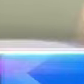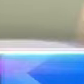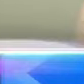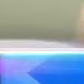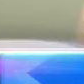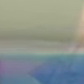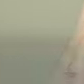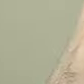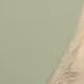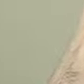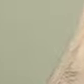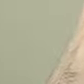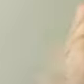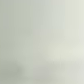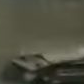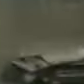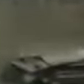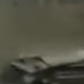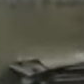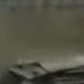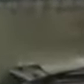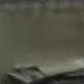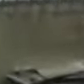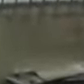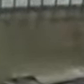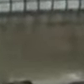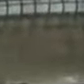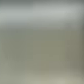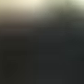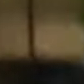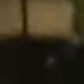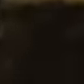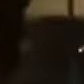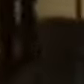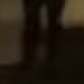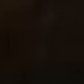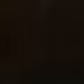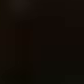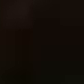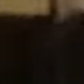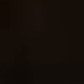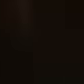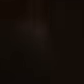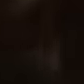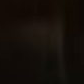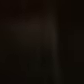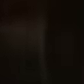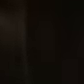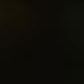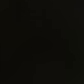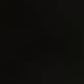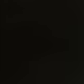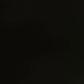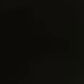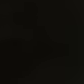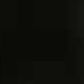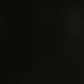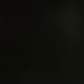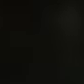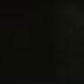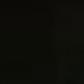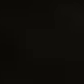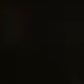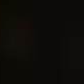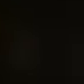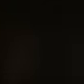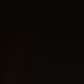resultados. Además, les contaremos que en un operativo que se realizó en varias provincias del país, se permitió la desarticulación de tres presuntas